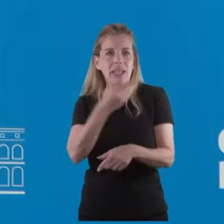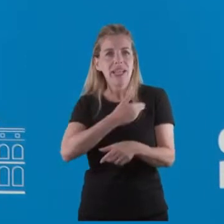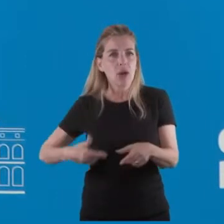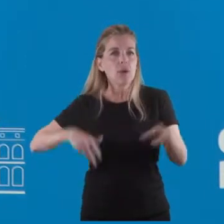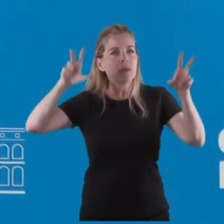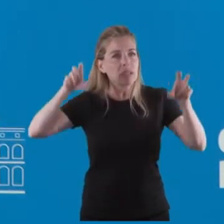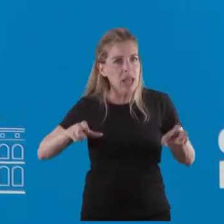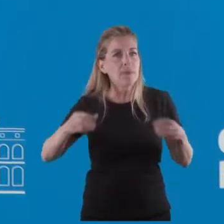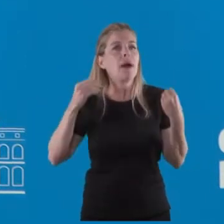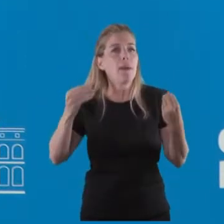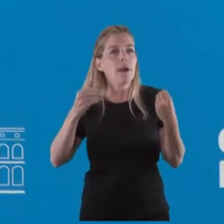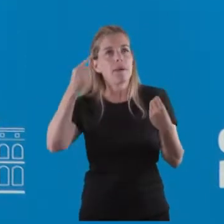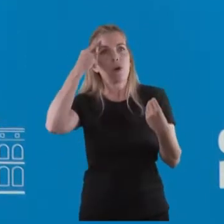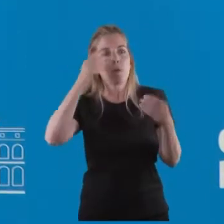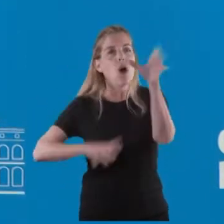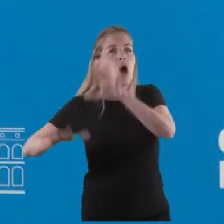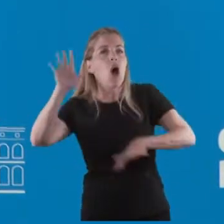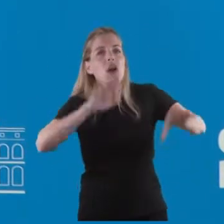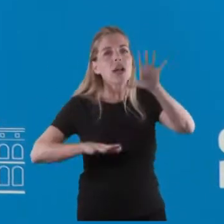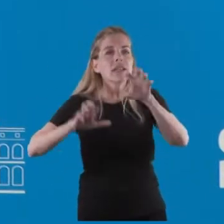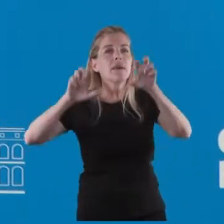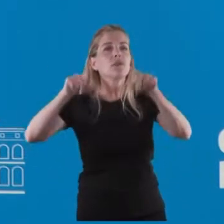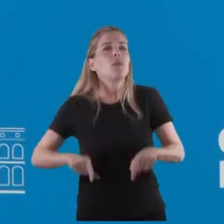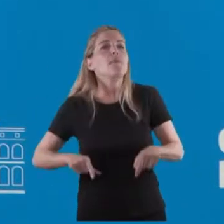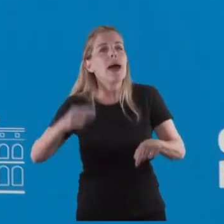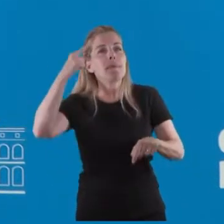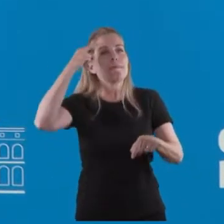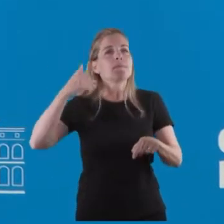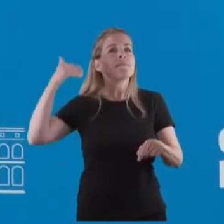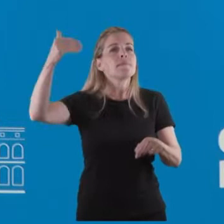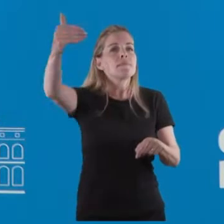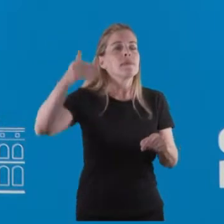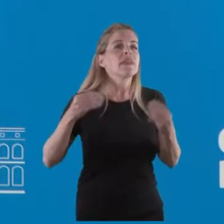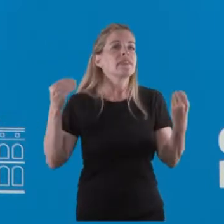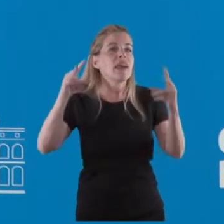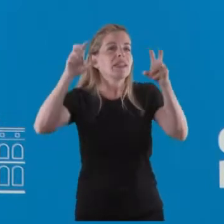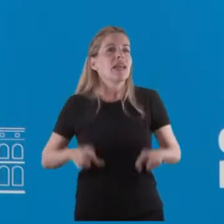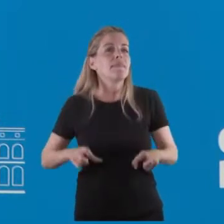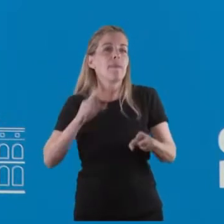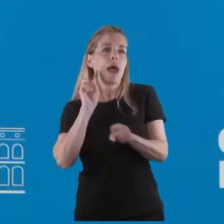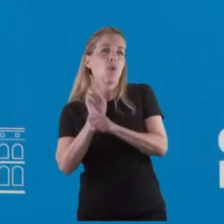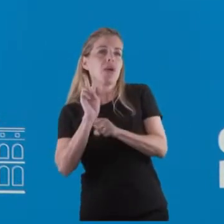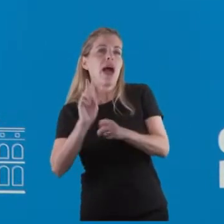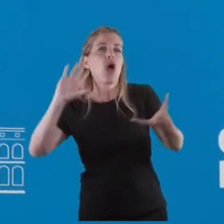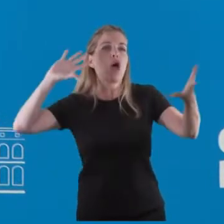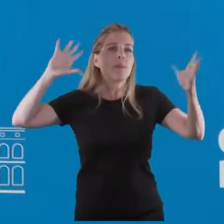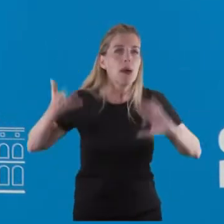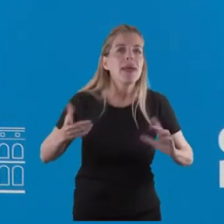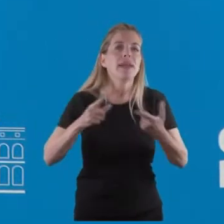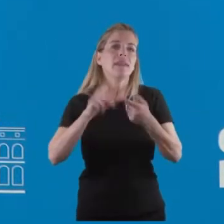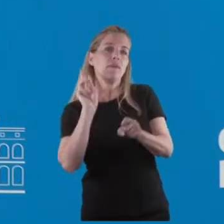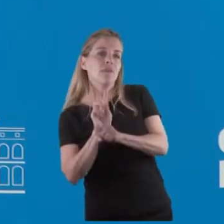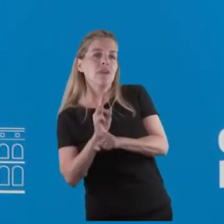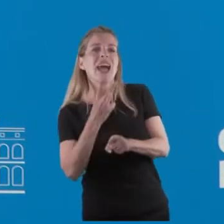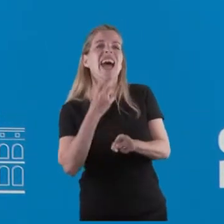con delineamos un plan de transición hacia una agenda ecológica hacia una agenda de energías